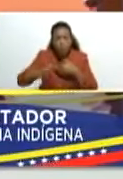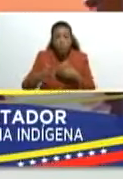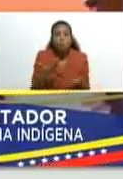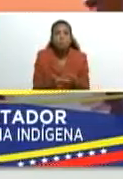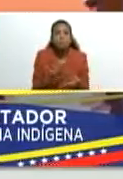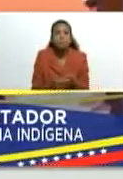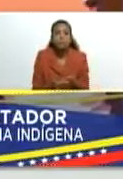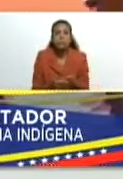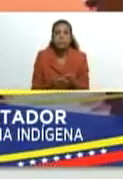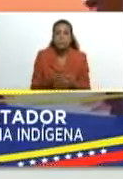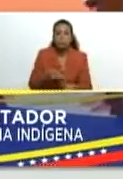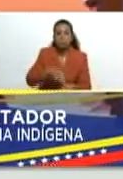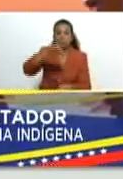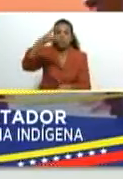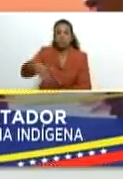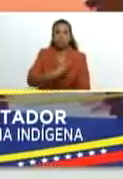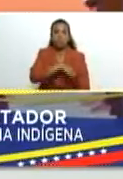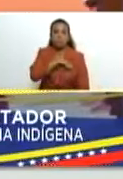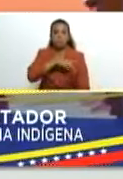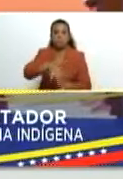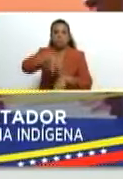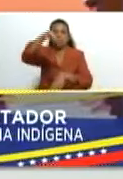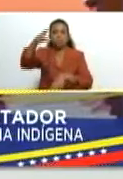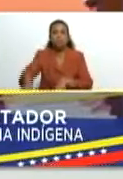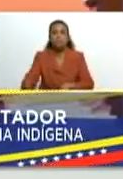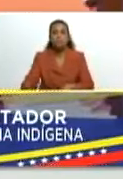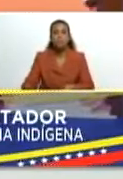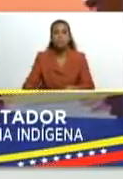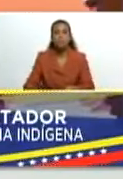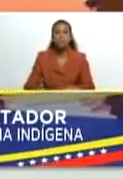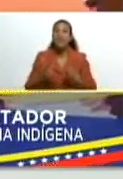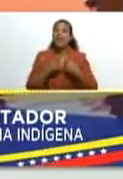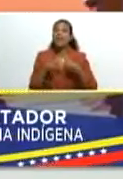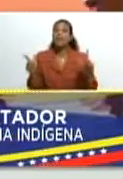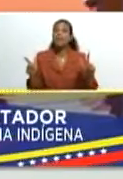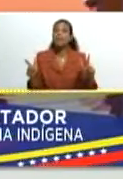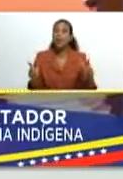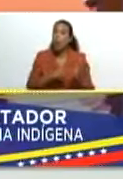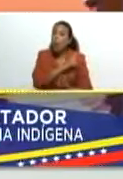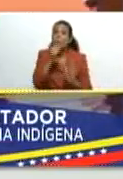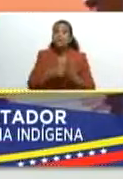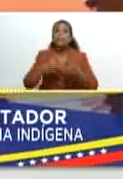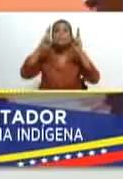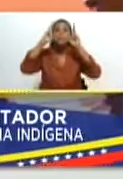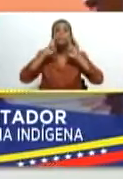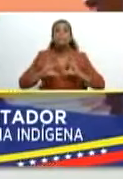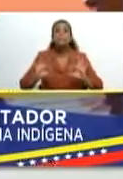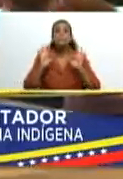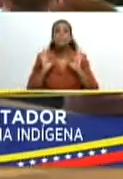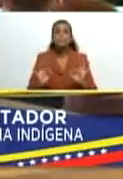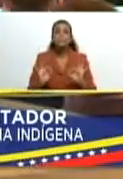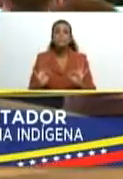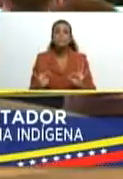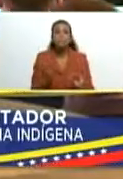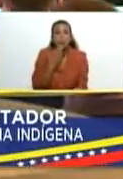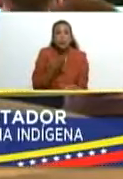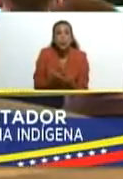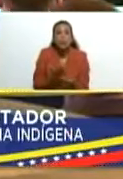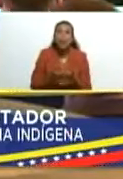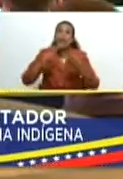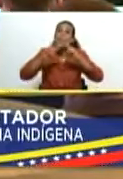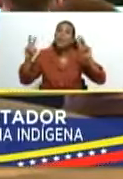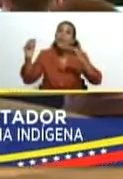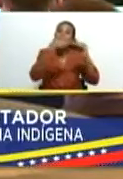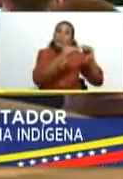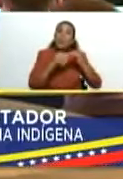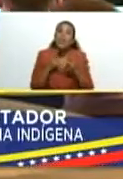propugna la descolonización de los pueblos, la independencia absoluta de los pueblos, propugna la paz, la